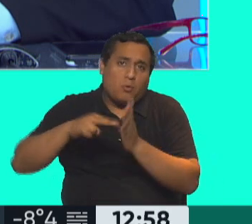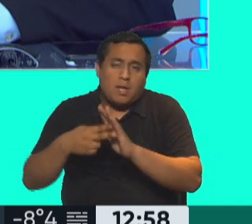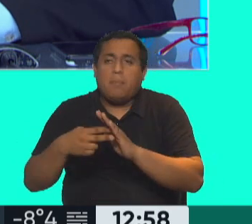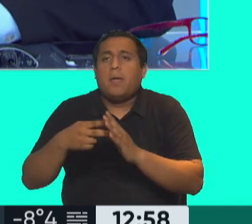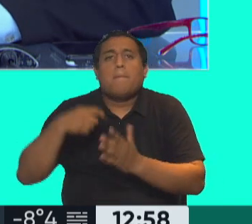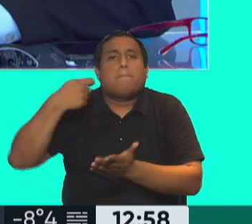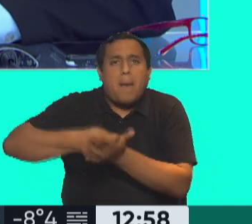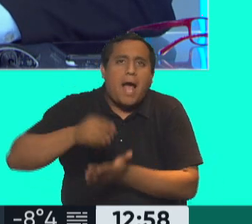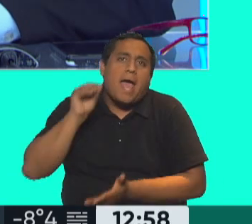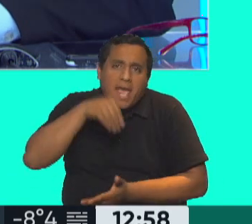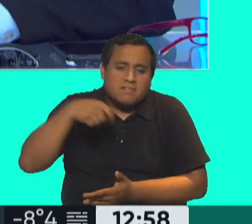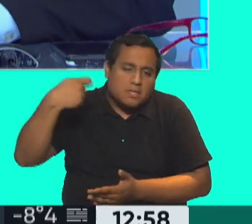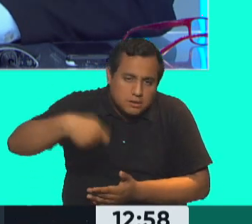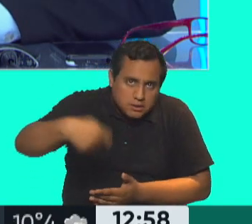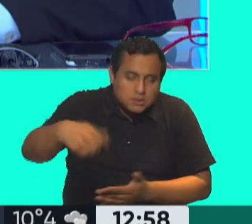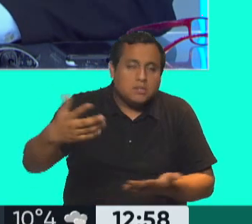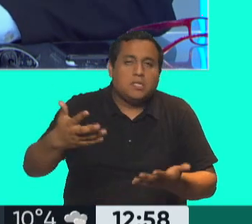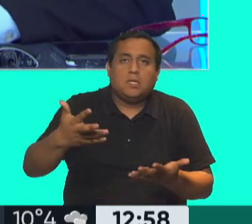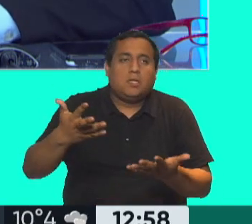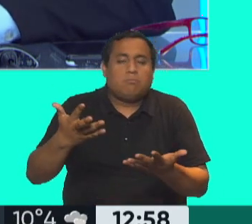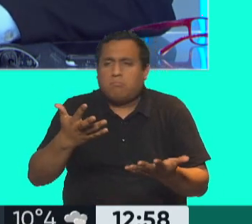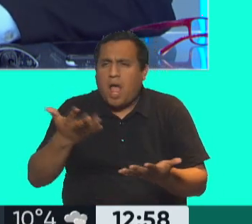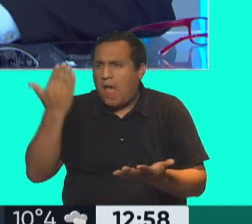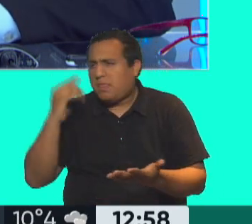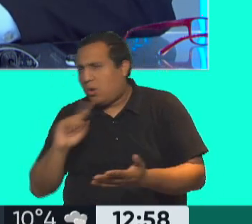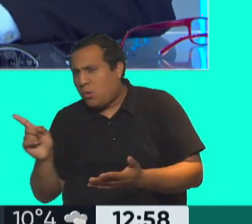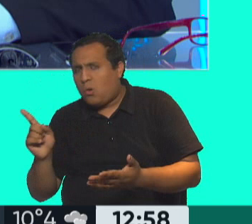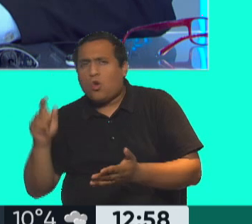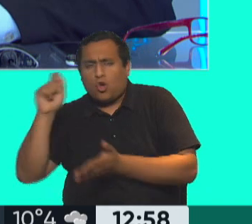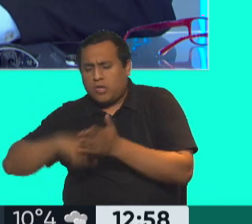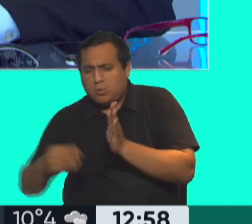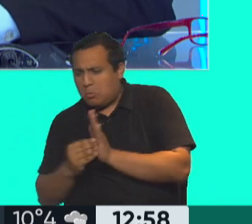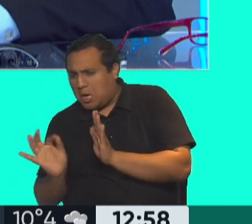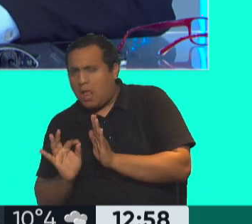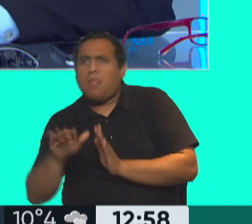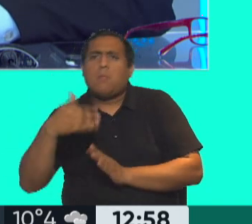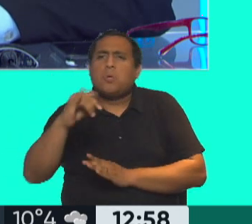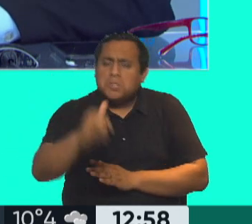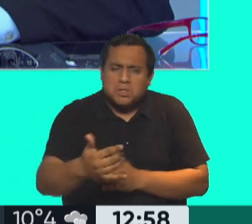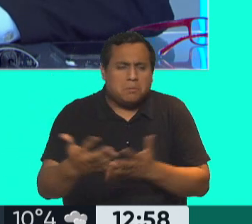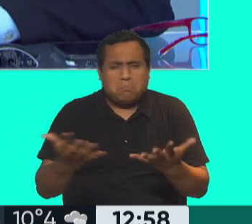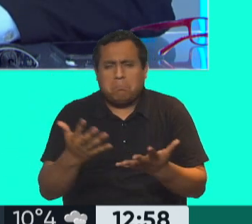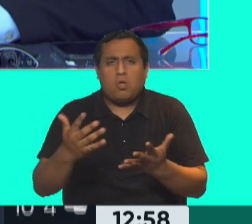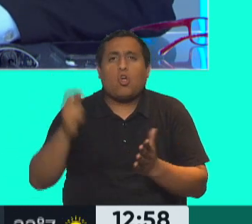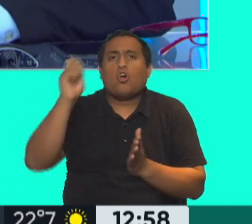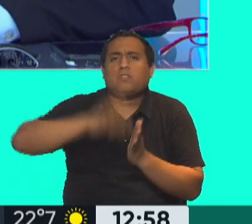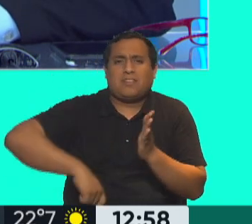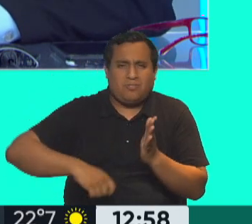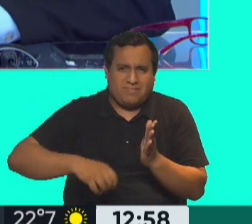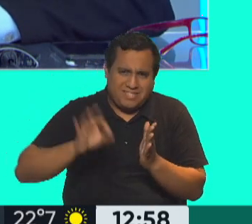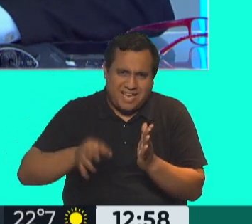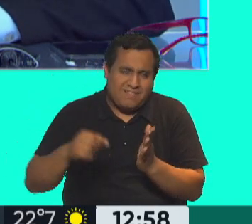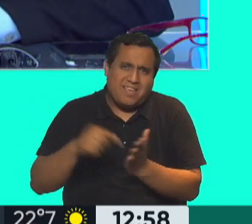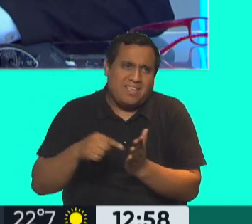extras o un montón de cuestiones que no están contempladas dentro del contrato. Los contratos son arbitrarios, sabemos, y estas